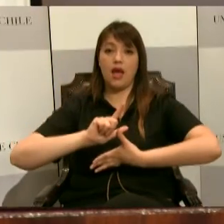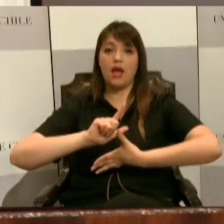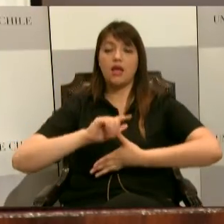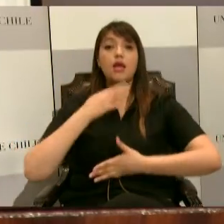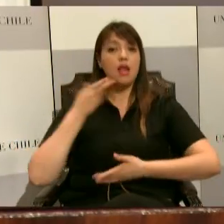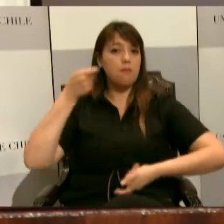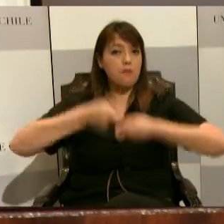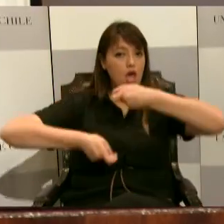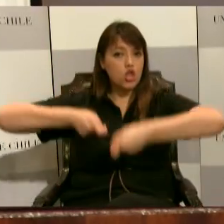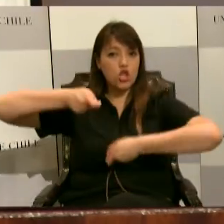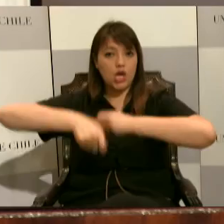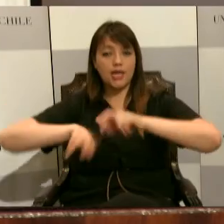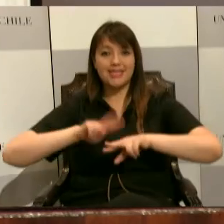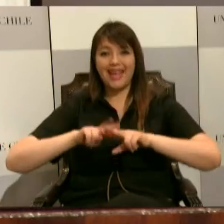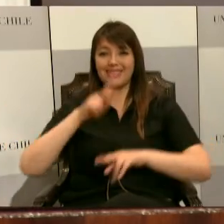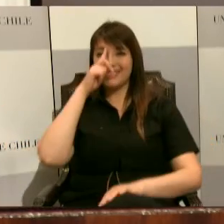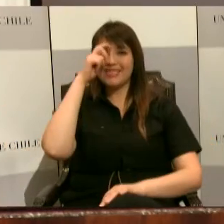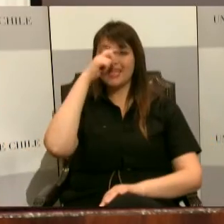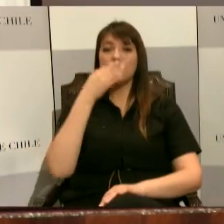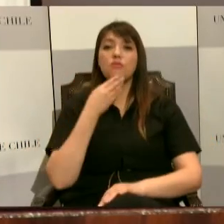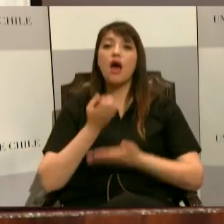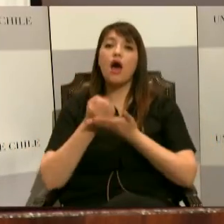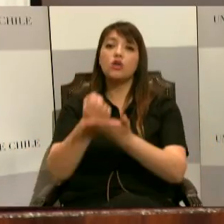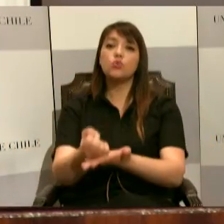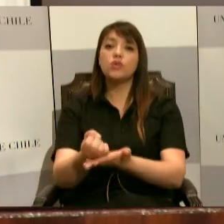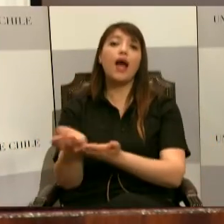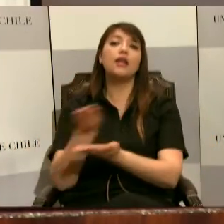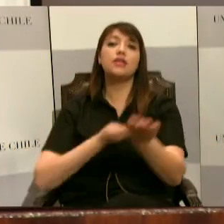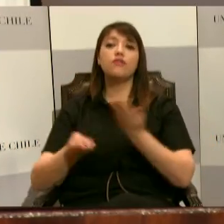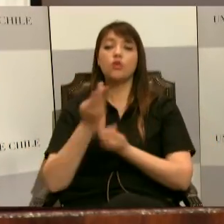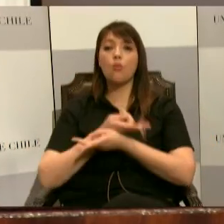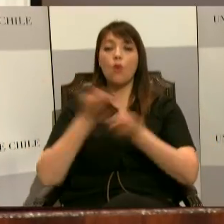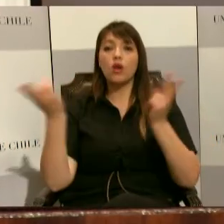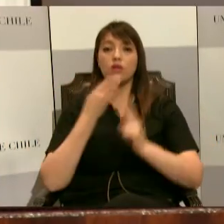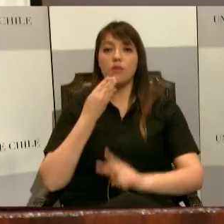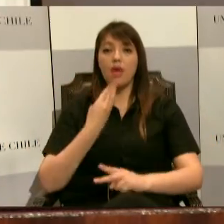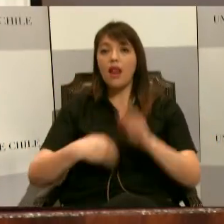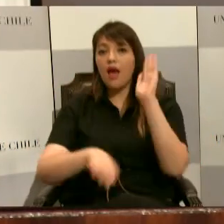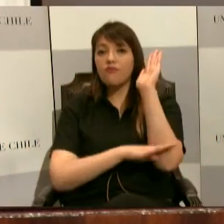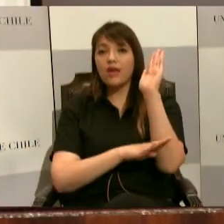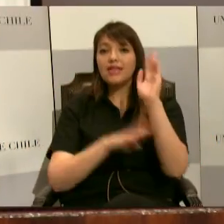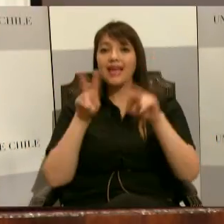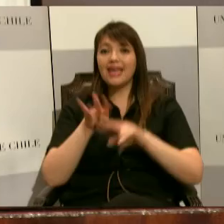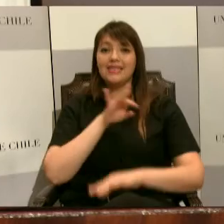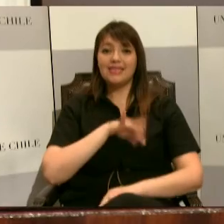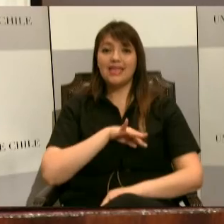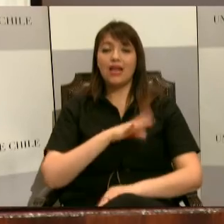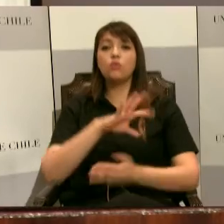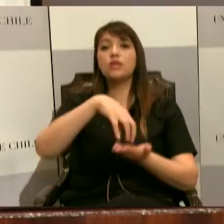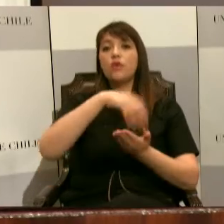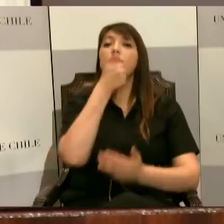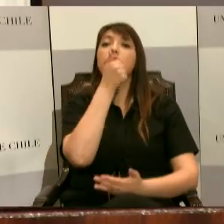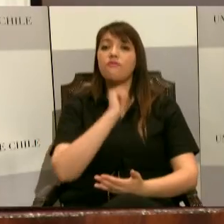inversión que se hace en el hospital, repito, es una inversión que sirva al sector público de salud en primer lugar, pero también en la base de que pueda haber en Chile un sector